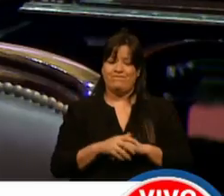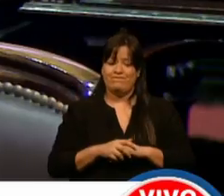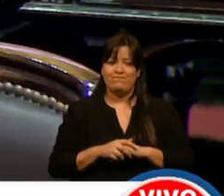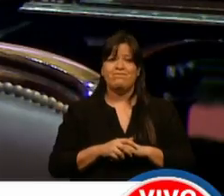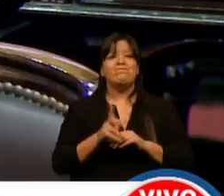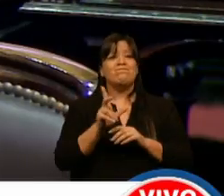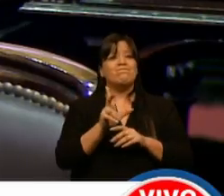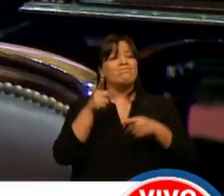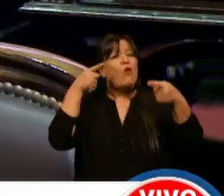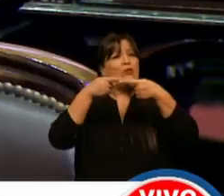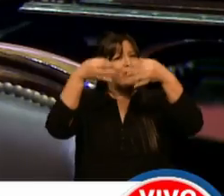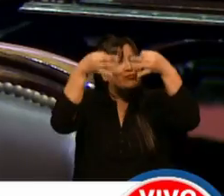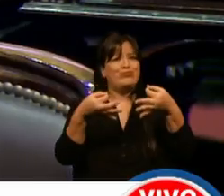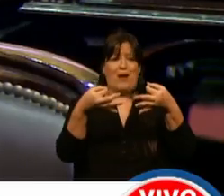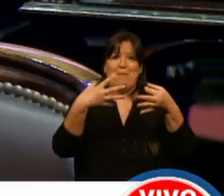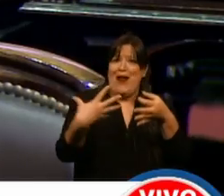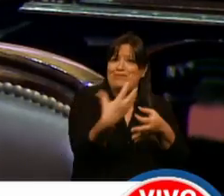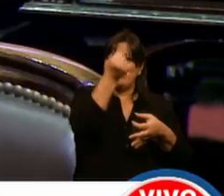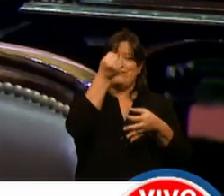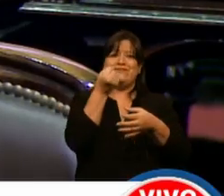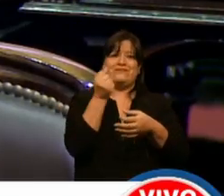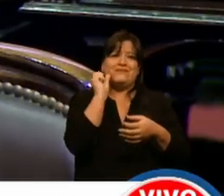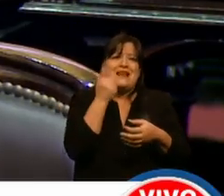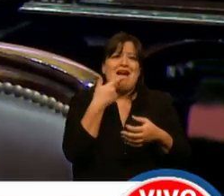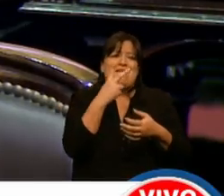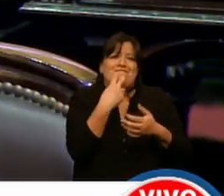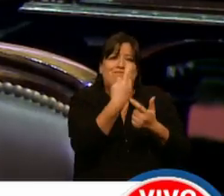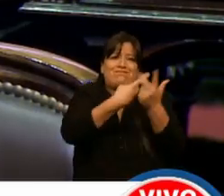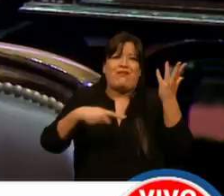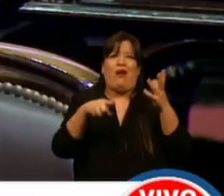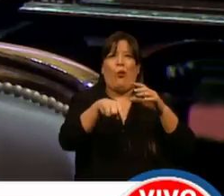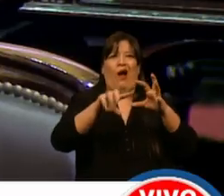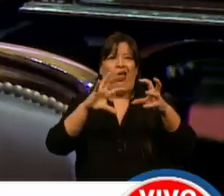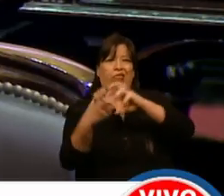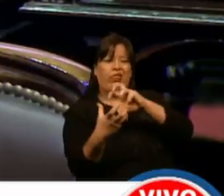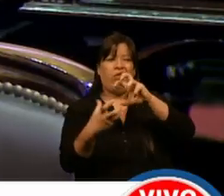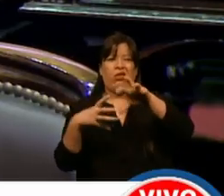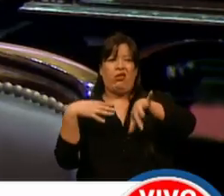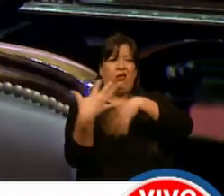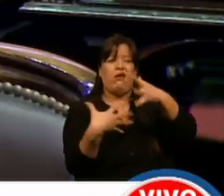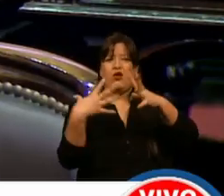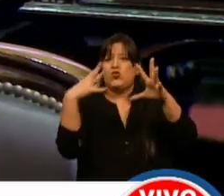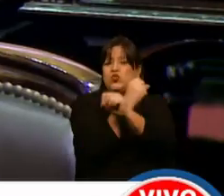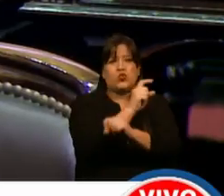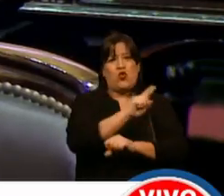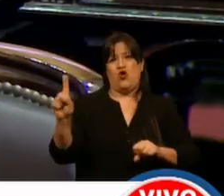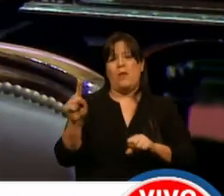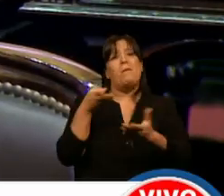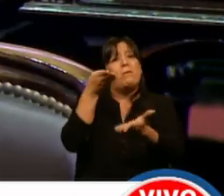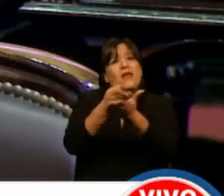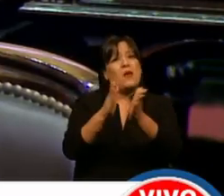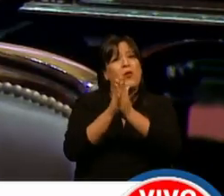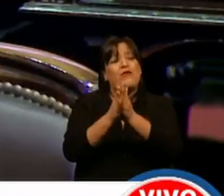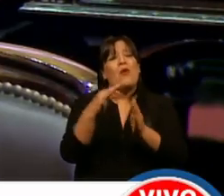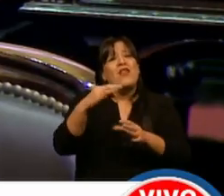objetivo noble como el acceso a la energía de quienes más lo necesitan no tiene que ser tan tergiversado yo les pido nada más y nada menos que